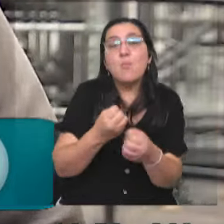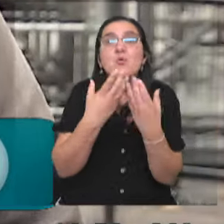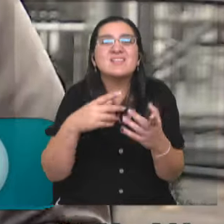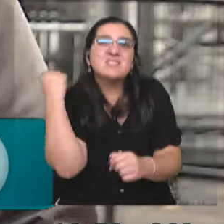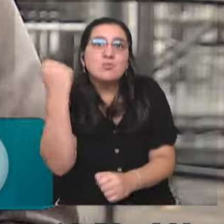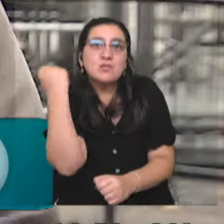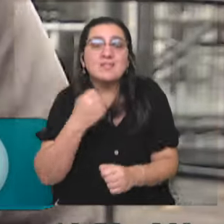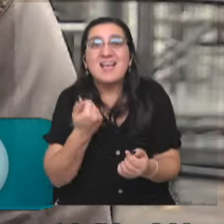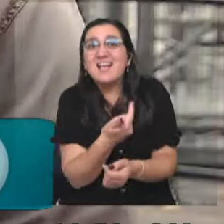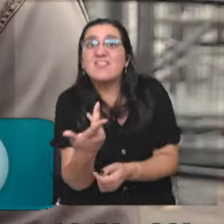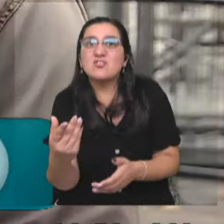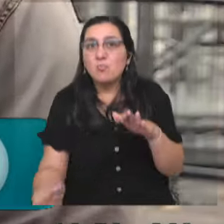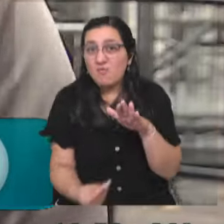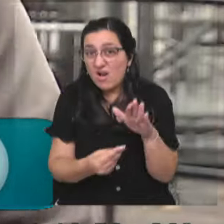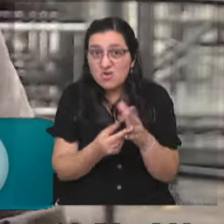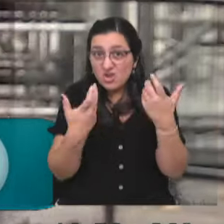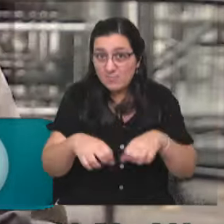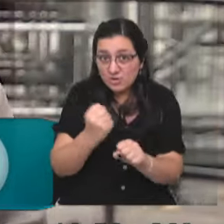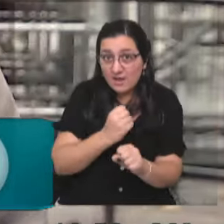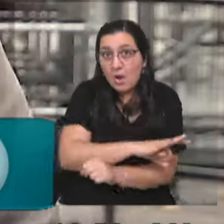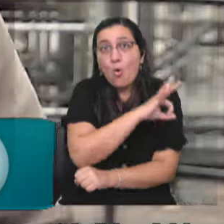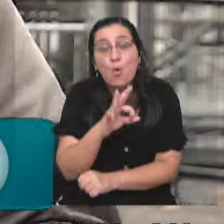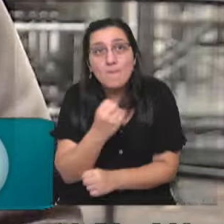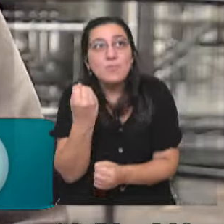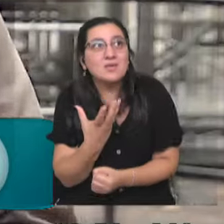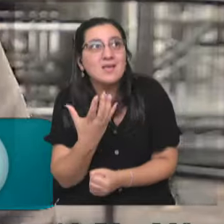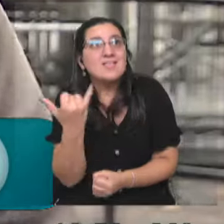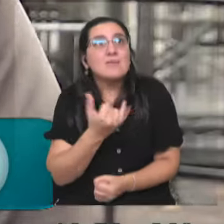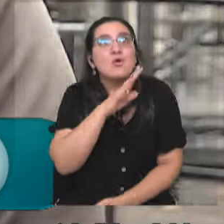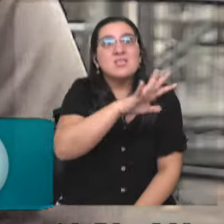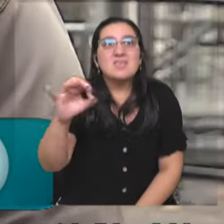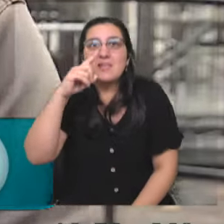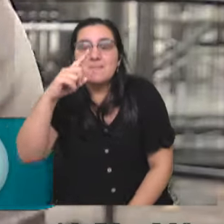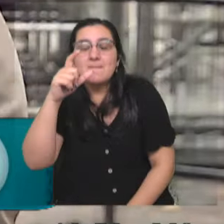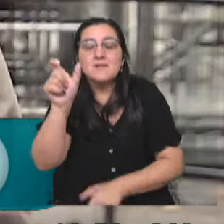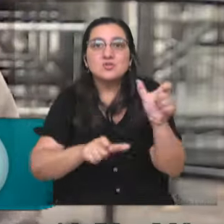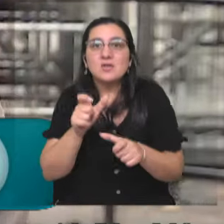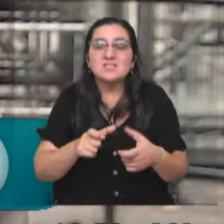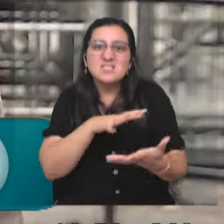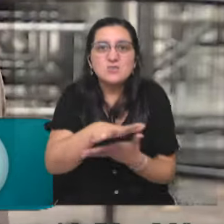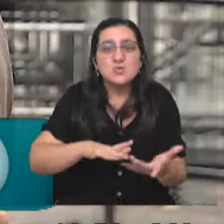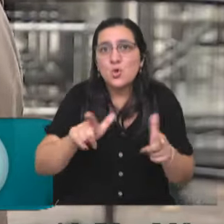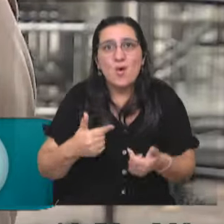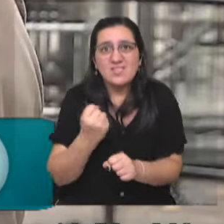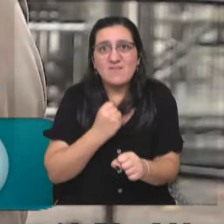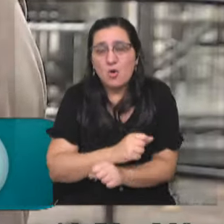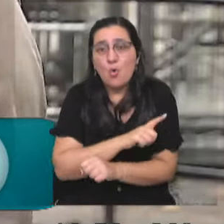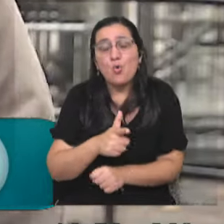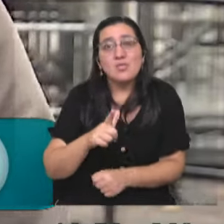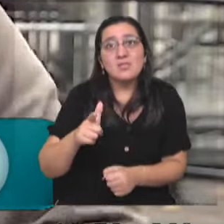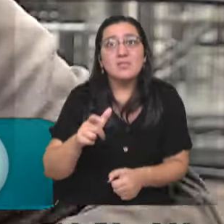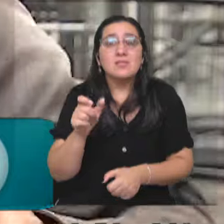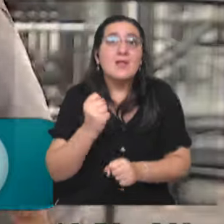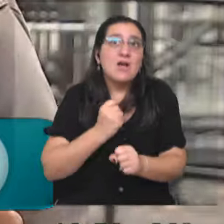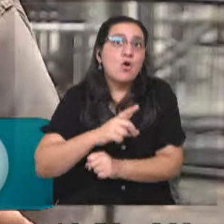la carga horaria? ¿Porque somos vagos y no queremos trabajar? ¿O porque tenemos 500.000 personas en situación de desempleo, informalidad y subempleo?